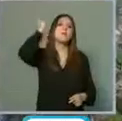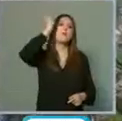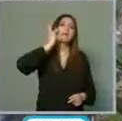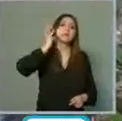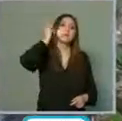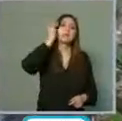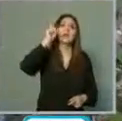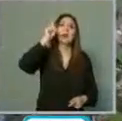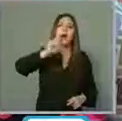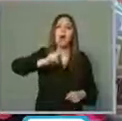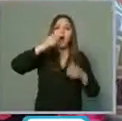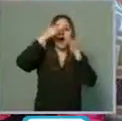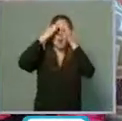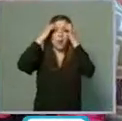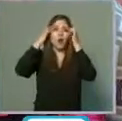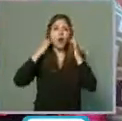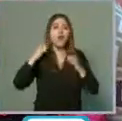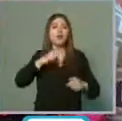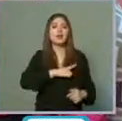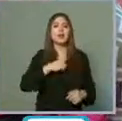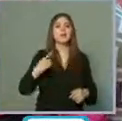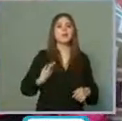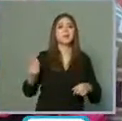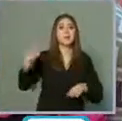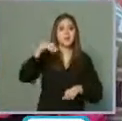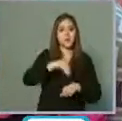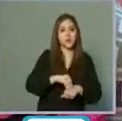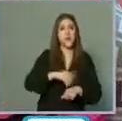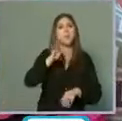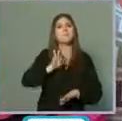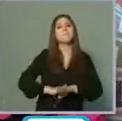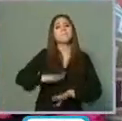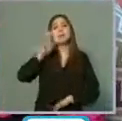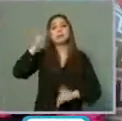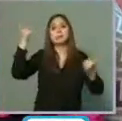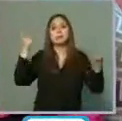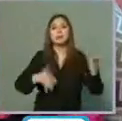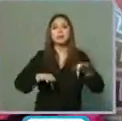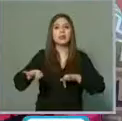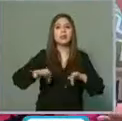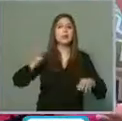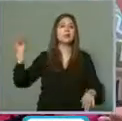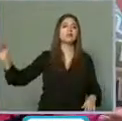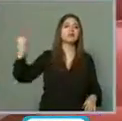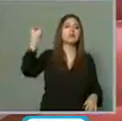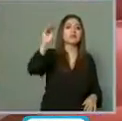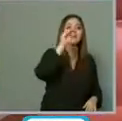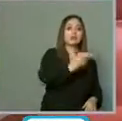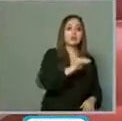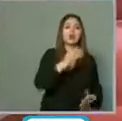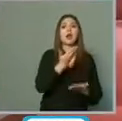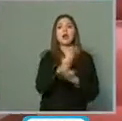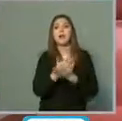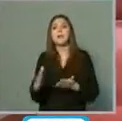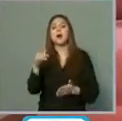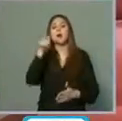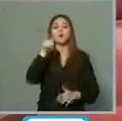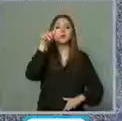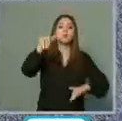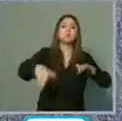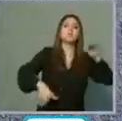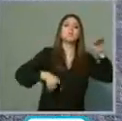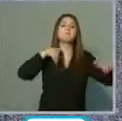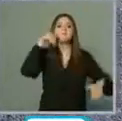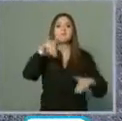Entonces, sin duda. hay que aplicarnos. Más si somos guerreras. Obvio. No, y estás en la playa y también al final del día estás